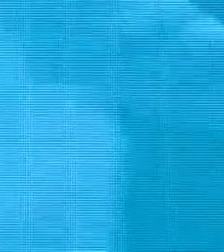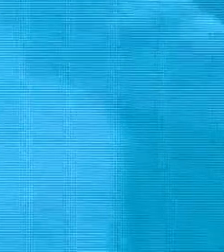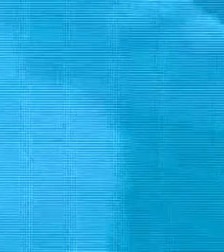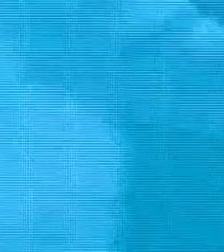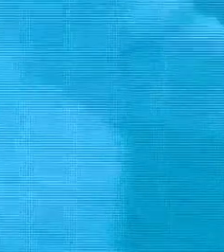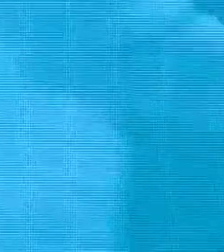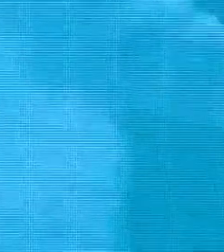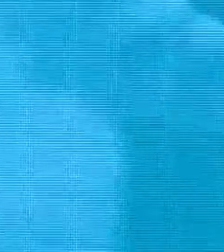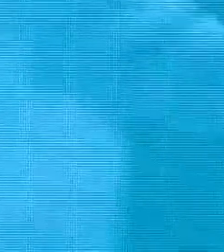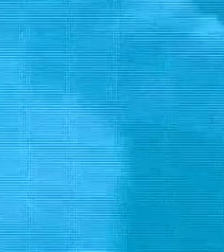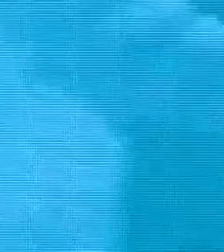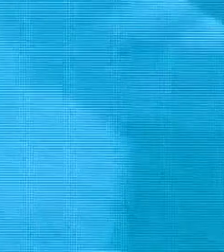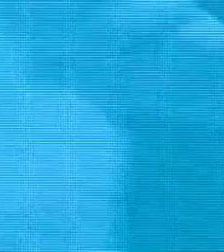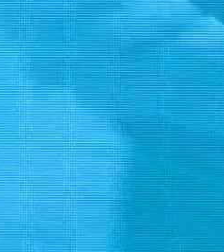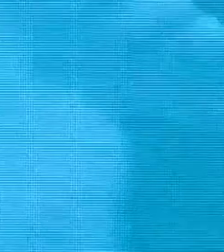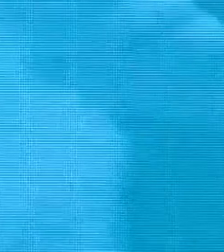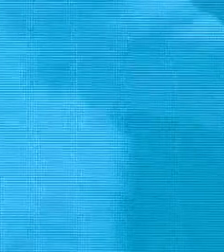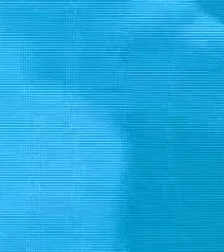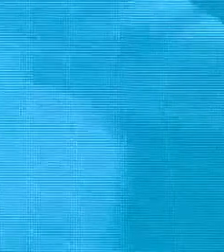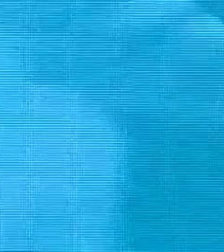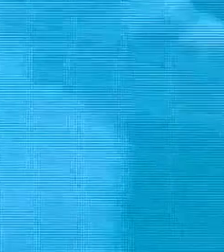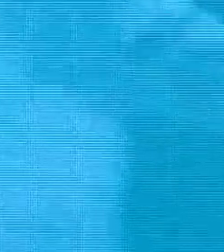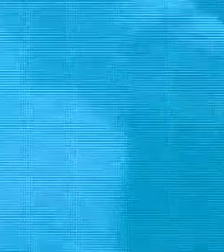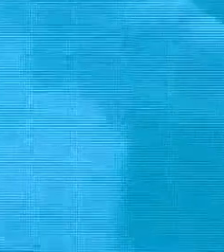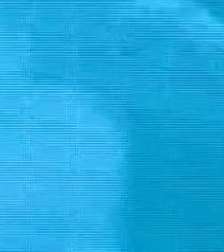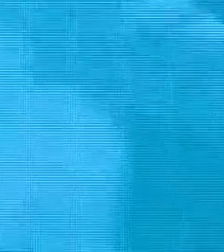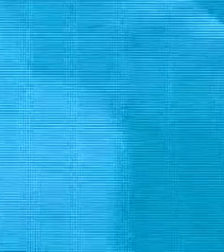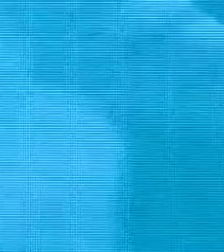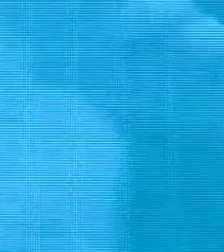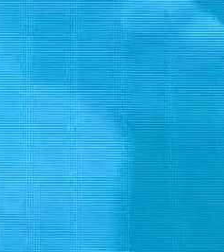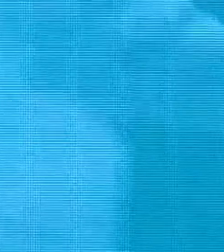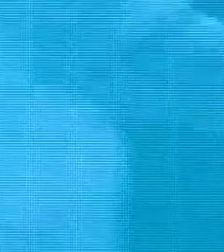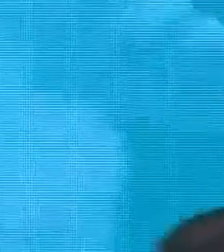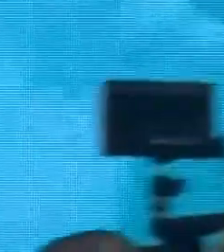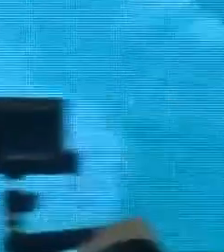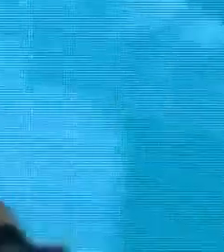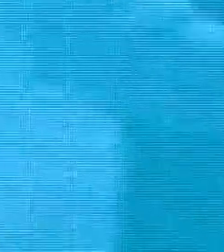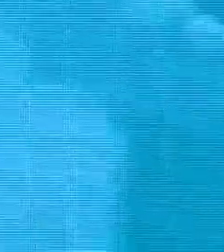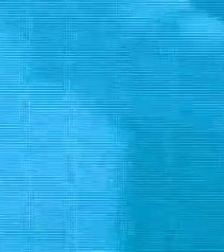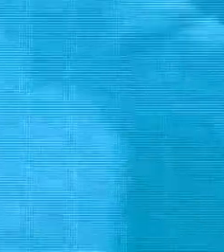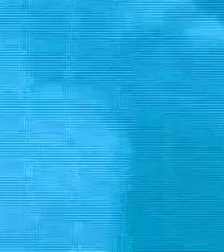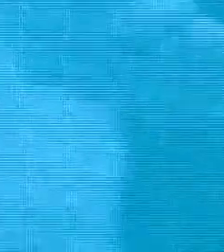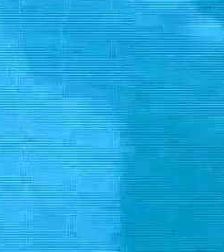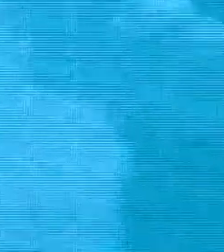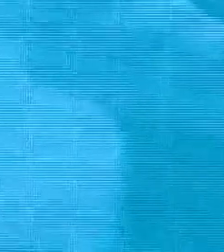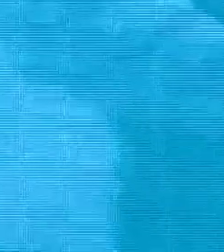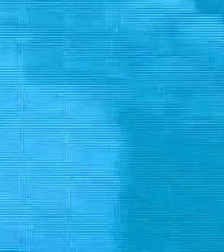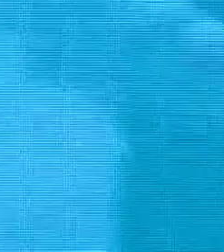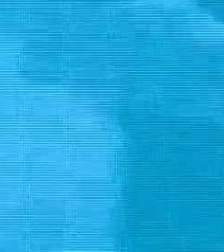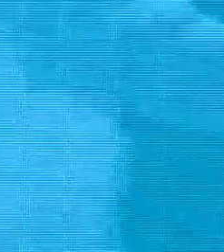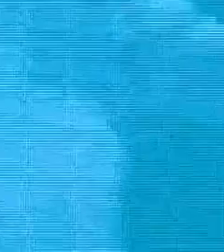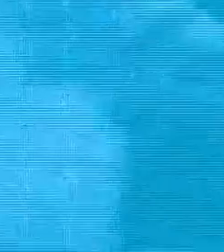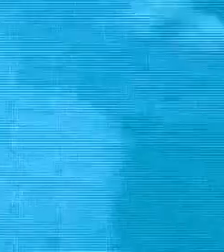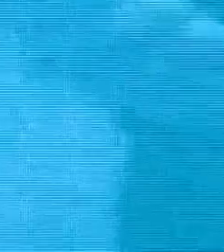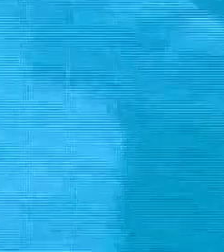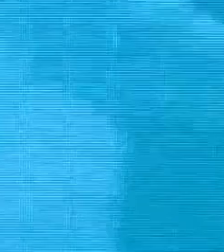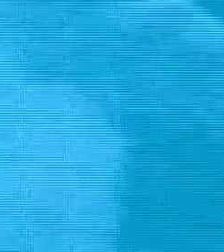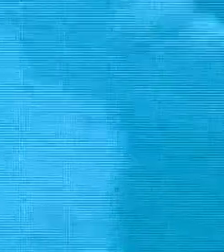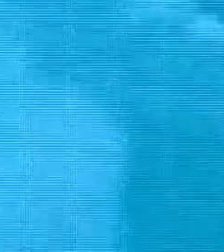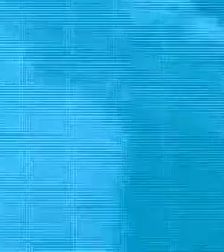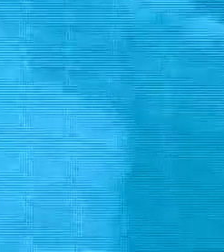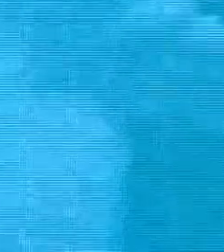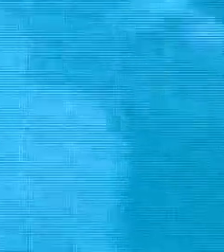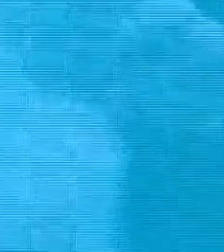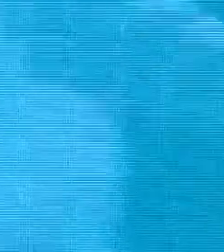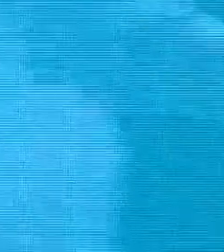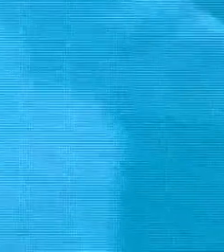Periodistas. Gracias a todos por acompañarnos en esta mañana de lunes, un lunes que será bastante productivo.